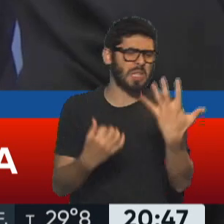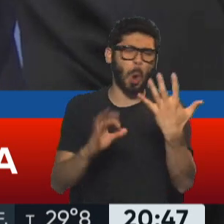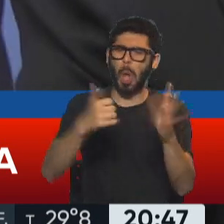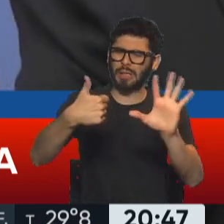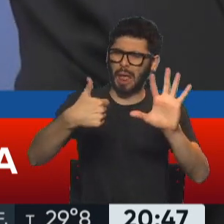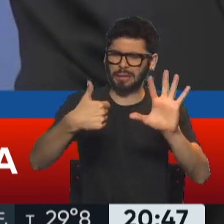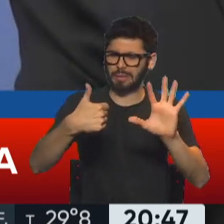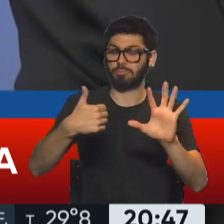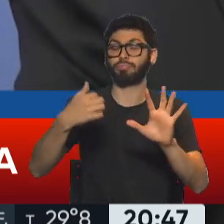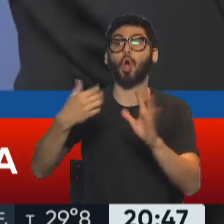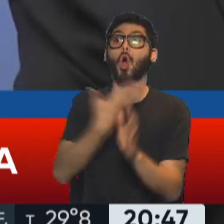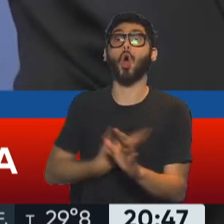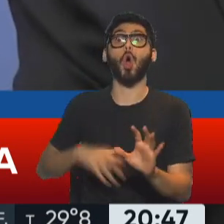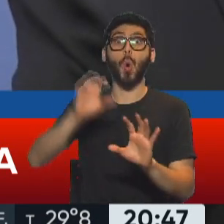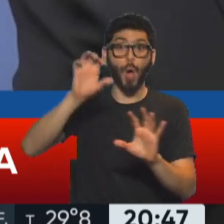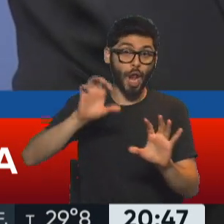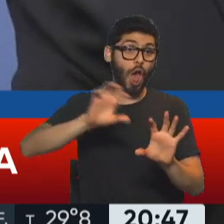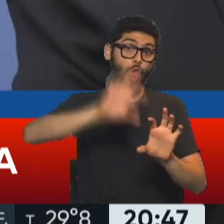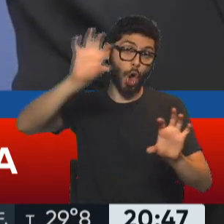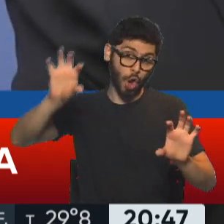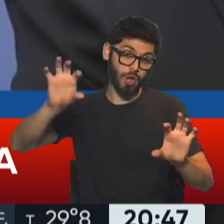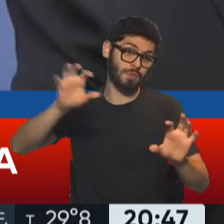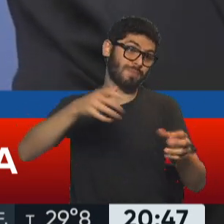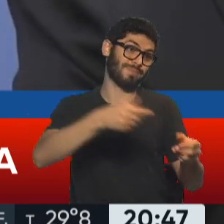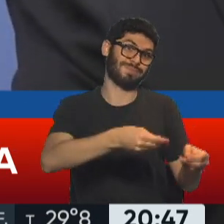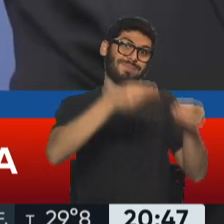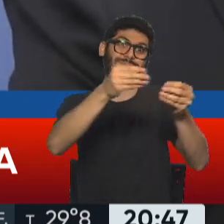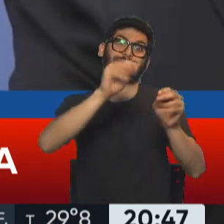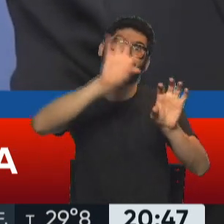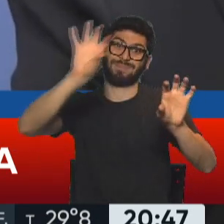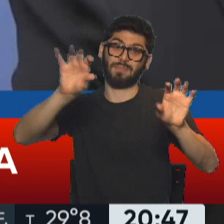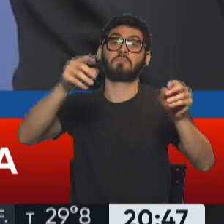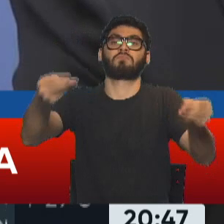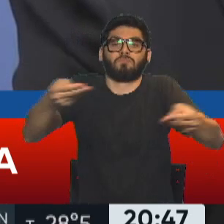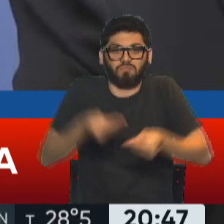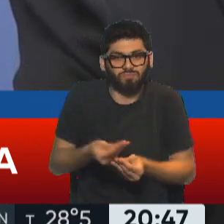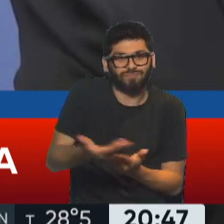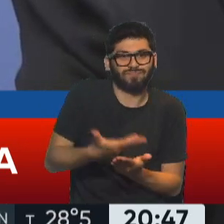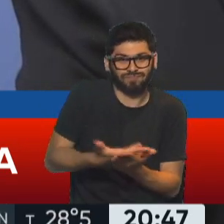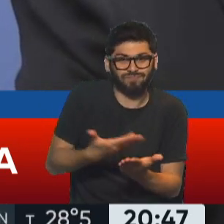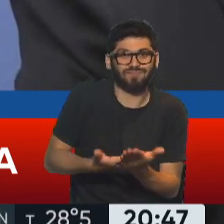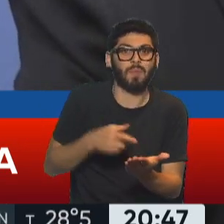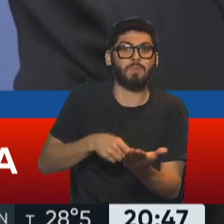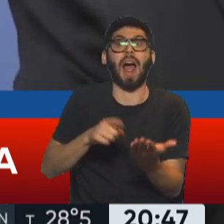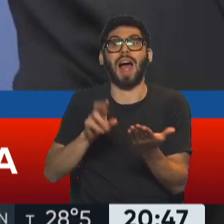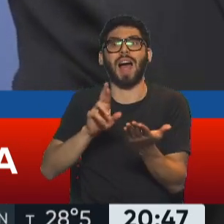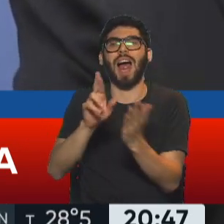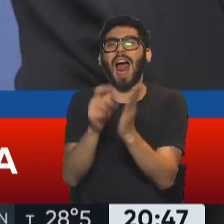los señores gobernadores van a elevar a este ministerio para la resolución la respectiva